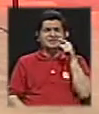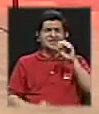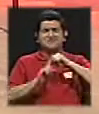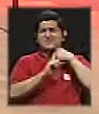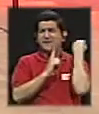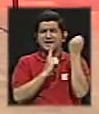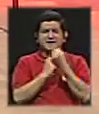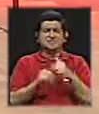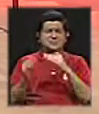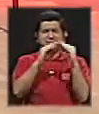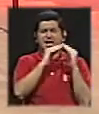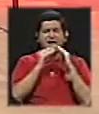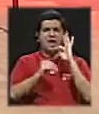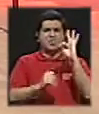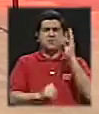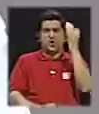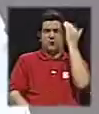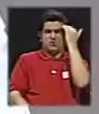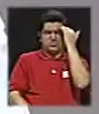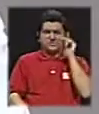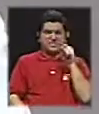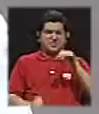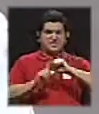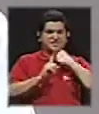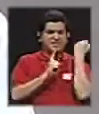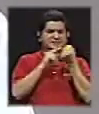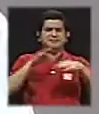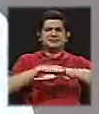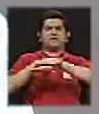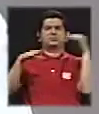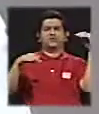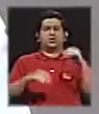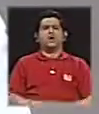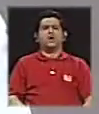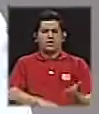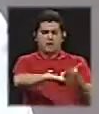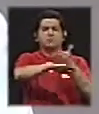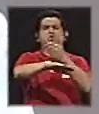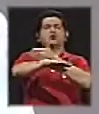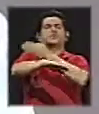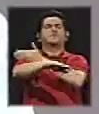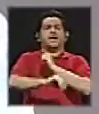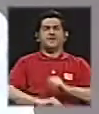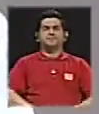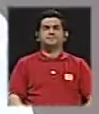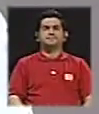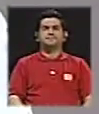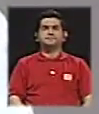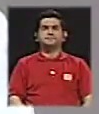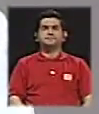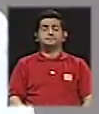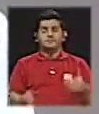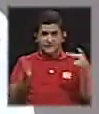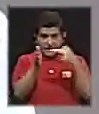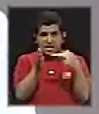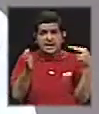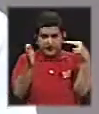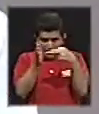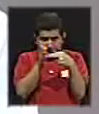En este punto, los térrabas siempre hemos sabido salir de ese hueco y levantarnos. Vuelvo y repito,